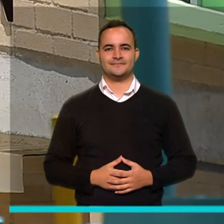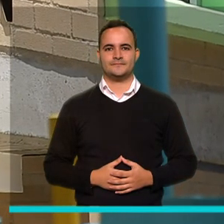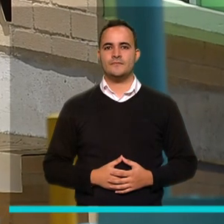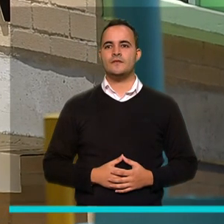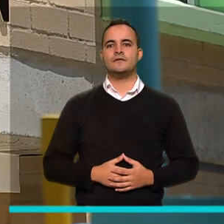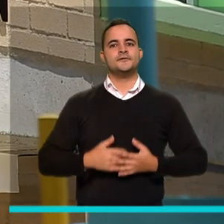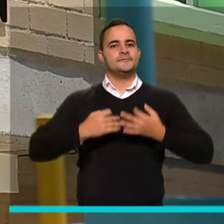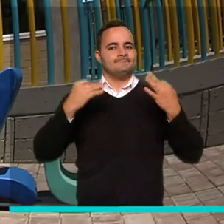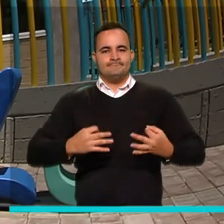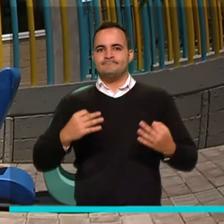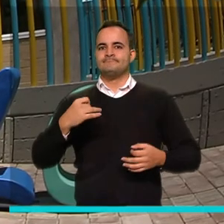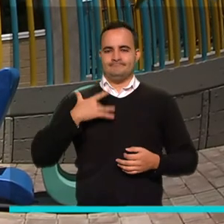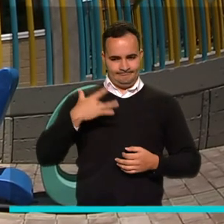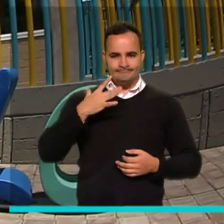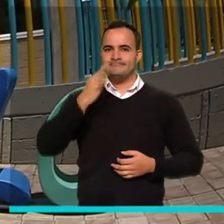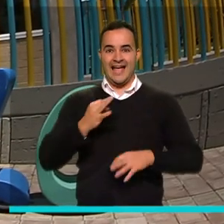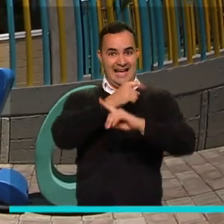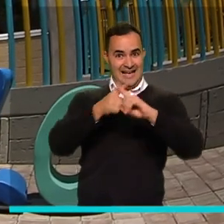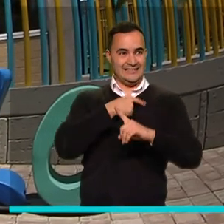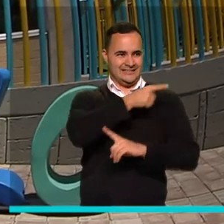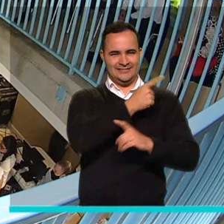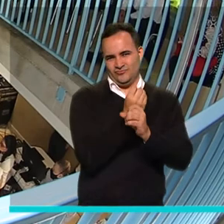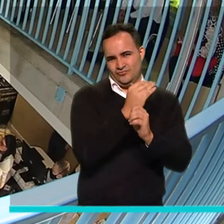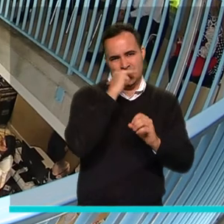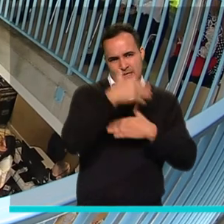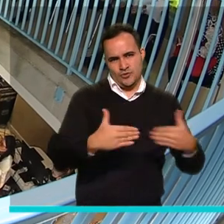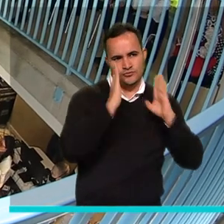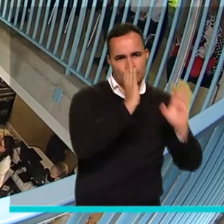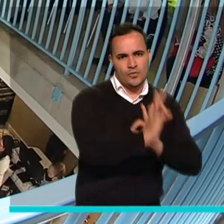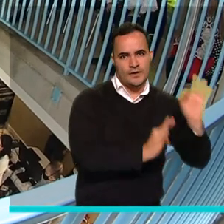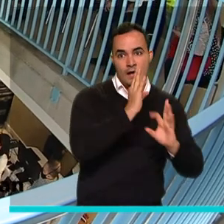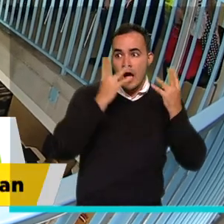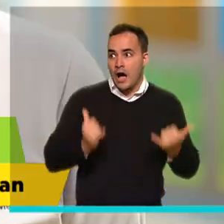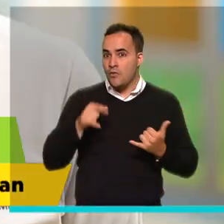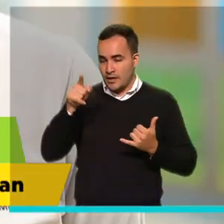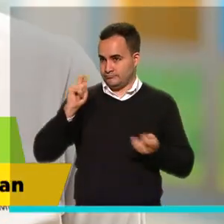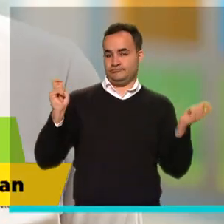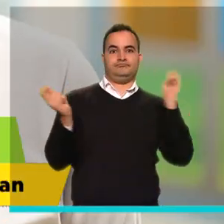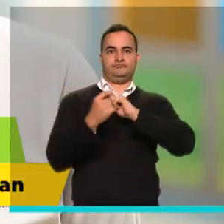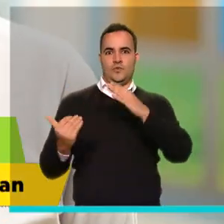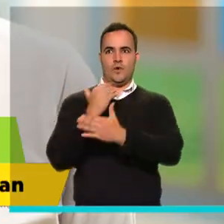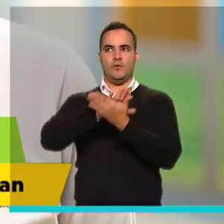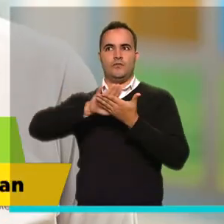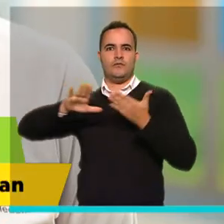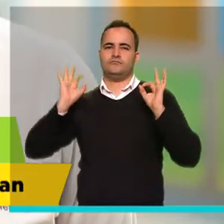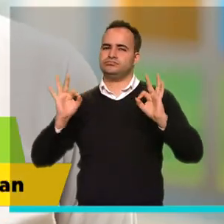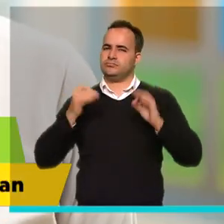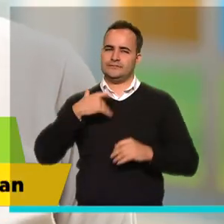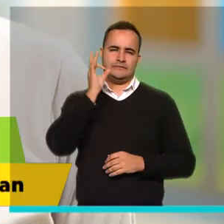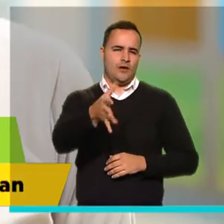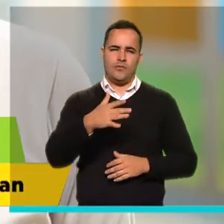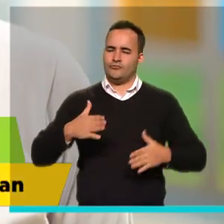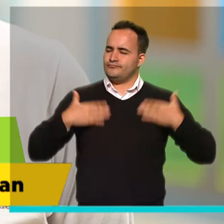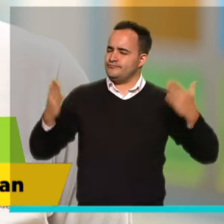Siento, y como estuve en el otro jardín, siento que eso para la comunidad, para los niños, para las familias es algo maravilloso, algo que les va